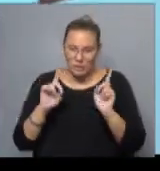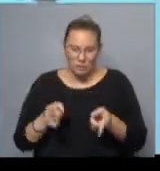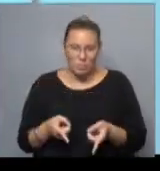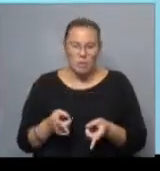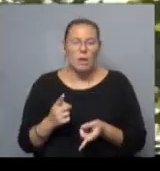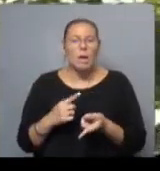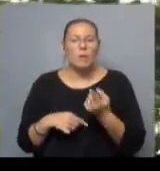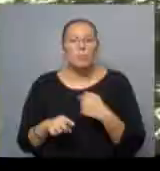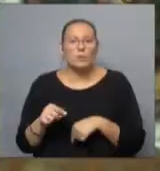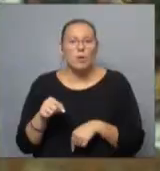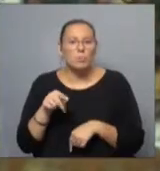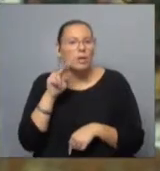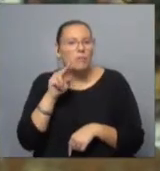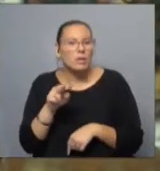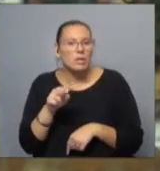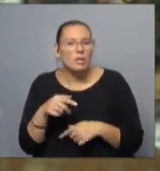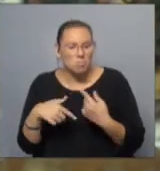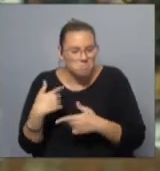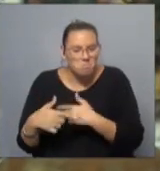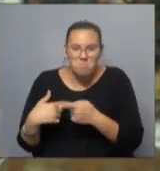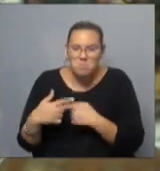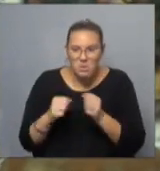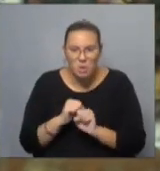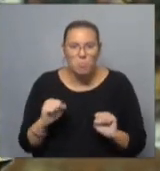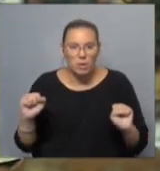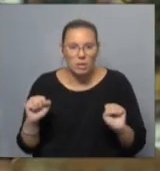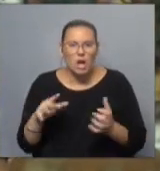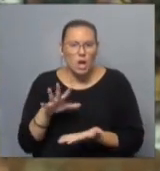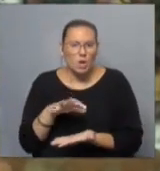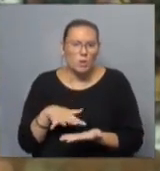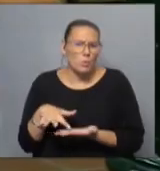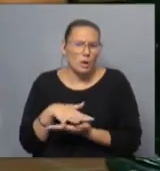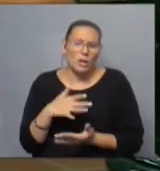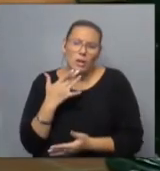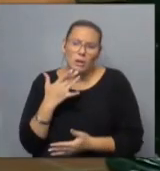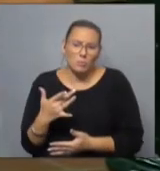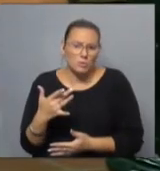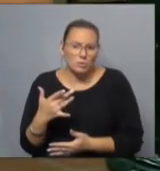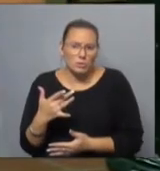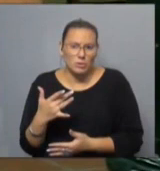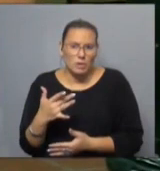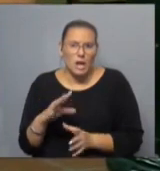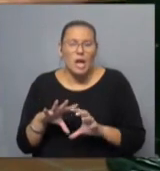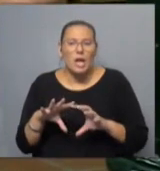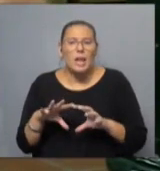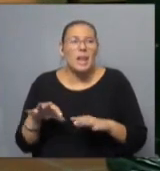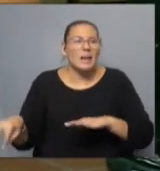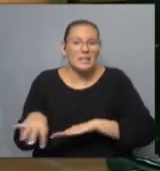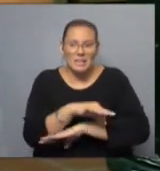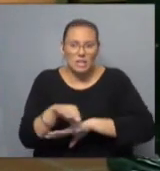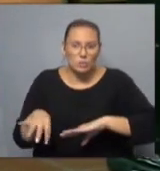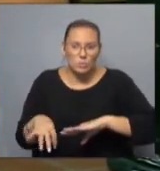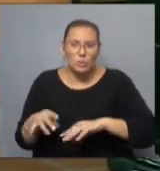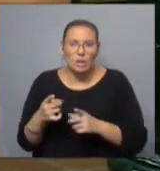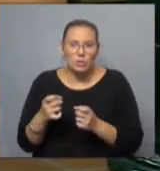porque entre otras cosas ven eso, ven que todo fluye, todo sale, hay lugares increíbles, se alucinan con el mundo de arquitectura que básicamente